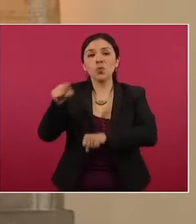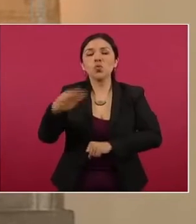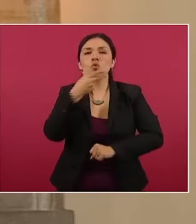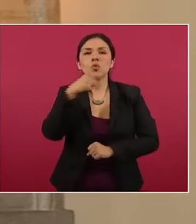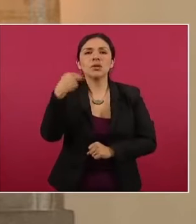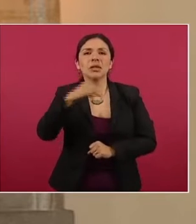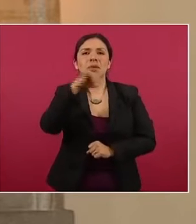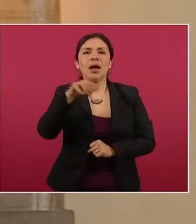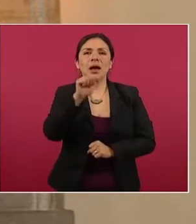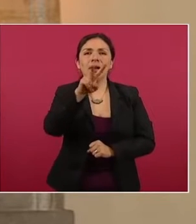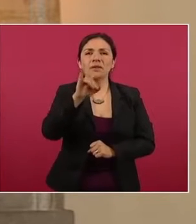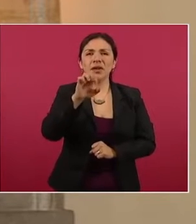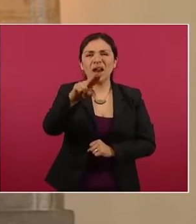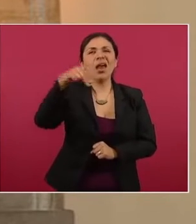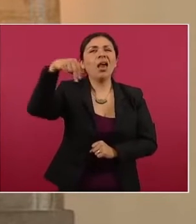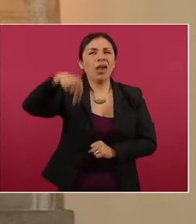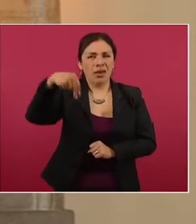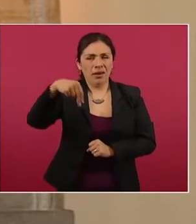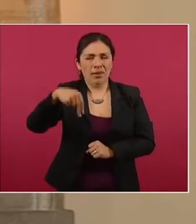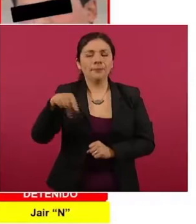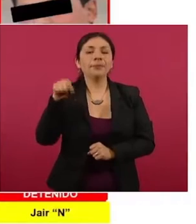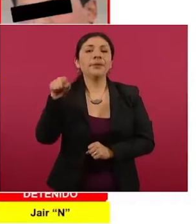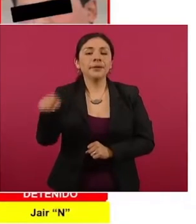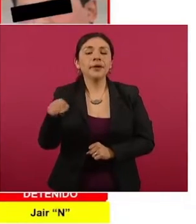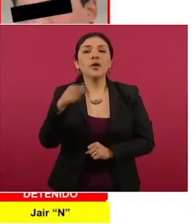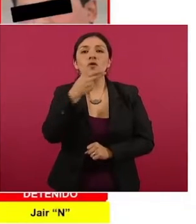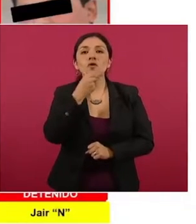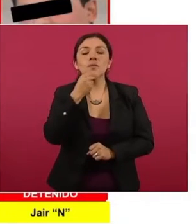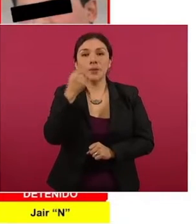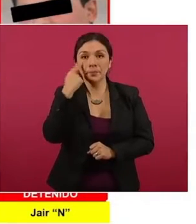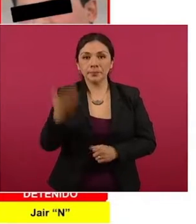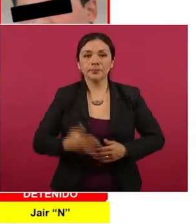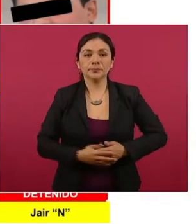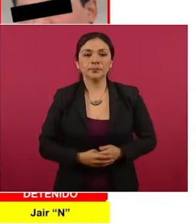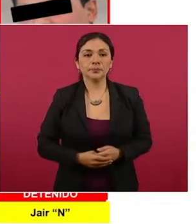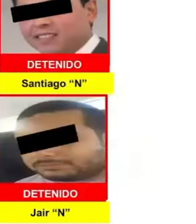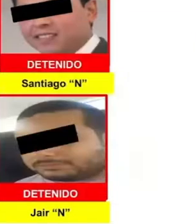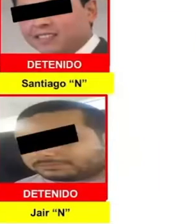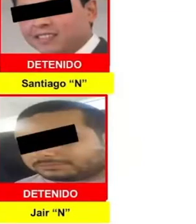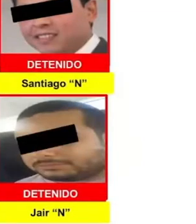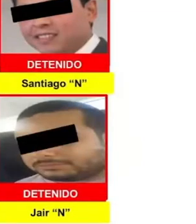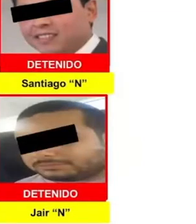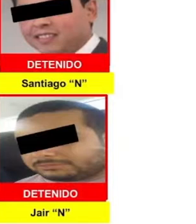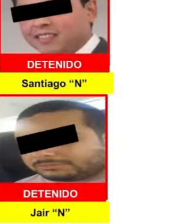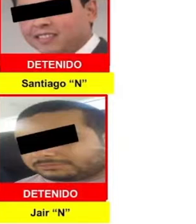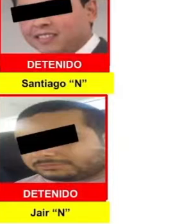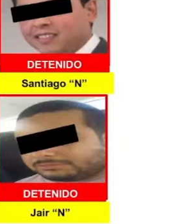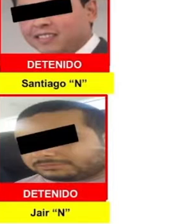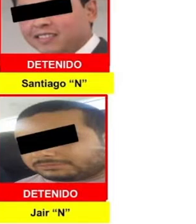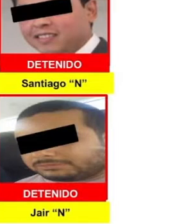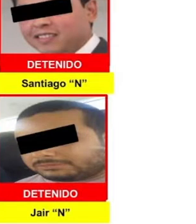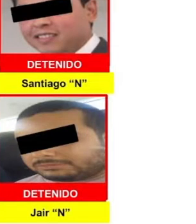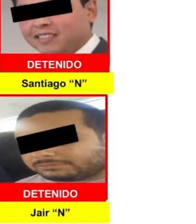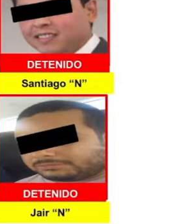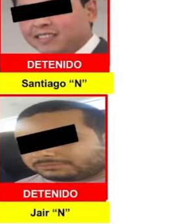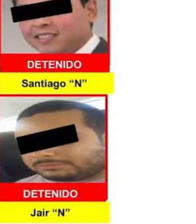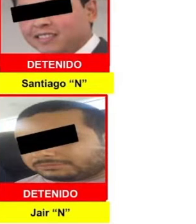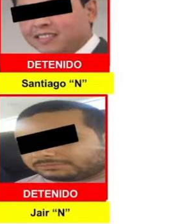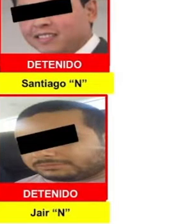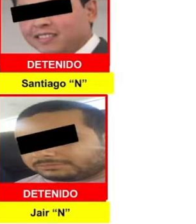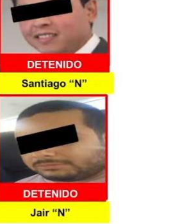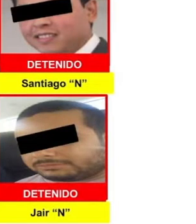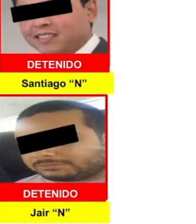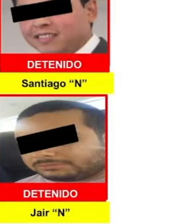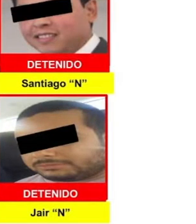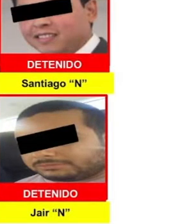N., quien estaría presuntamente relacionado como autor intelectual del feminicidio